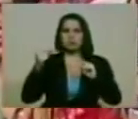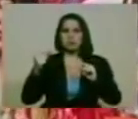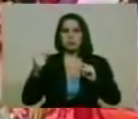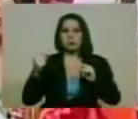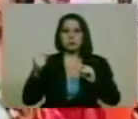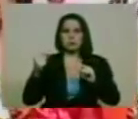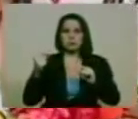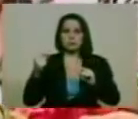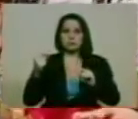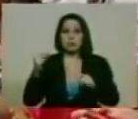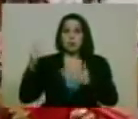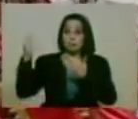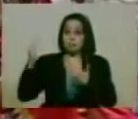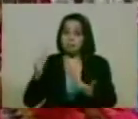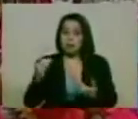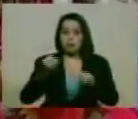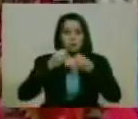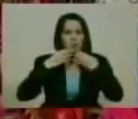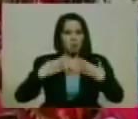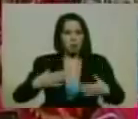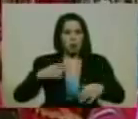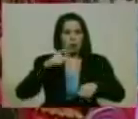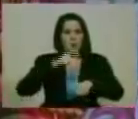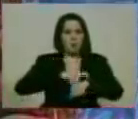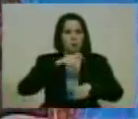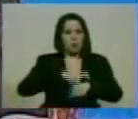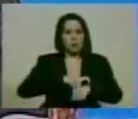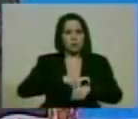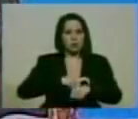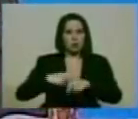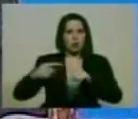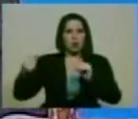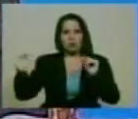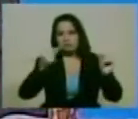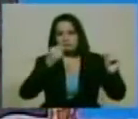Vienen grandes momentos de combate en la patria,